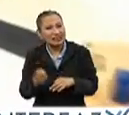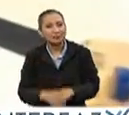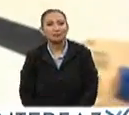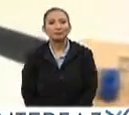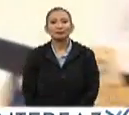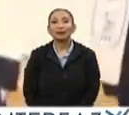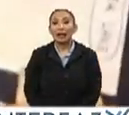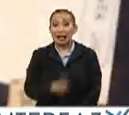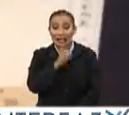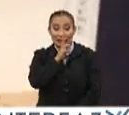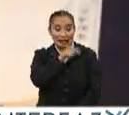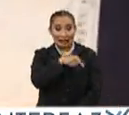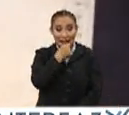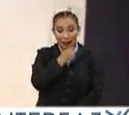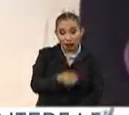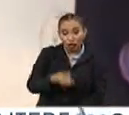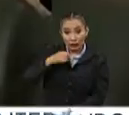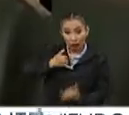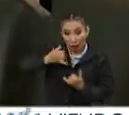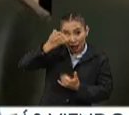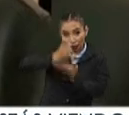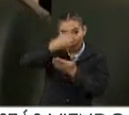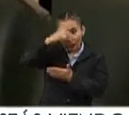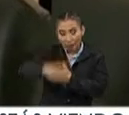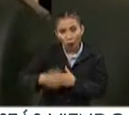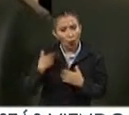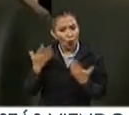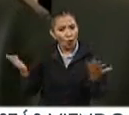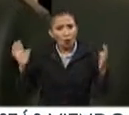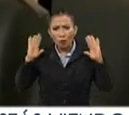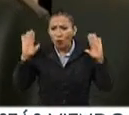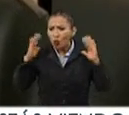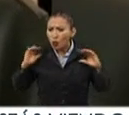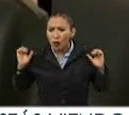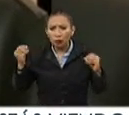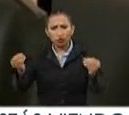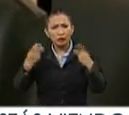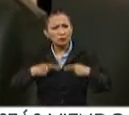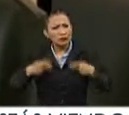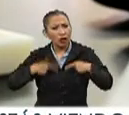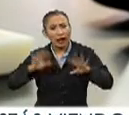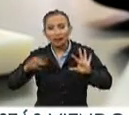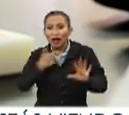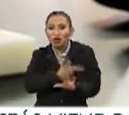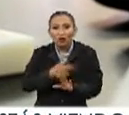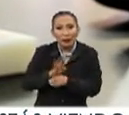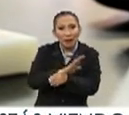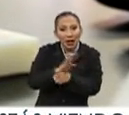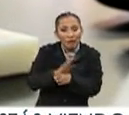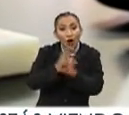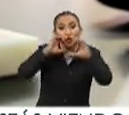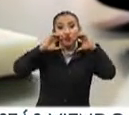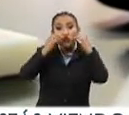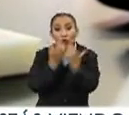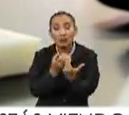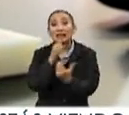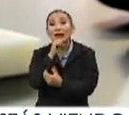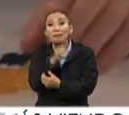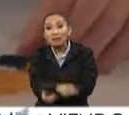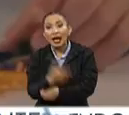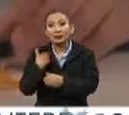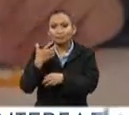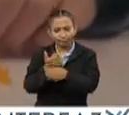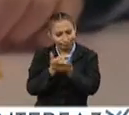ello, ¿no? La respuesta de los niños y jóvenes de la Ciudad de México ha sido increíble. Miles de personas ya gozan de los beneficios del club, así como de